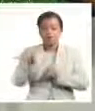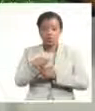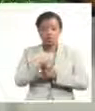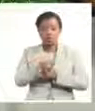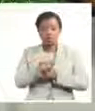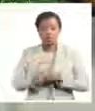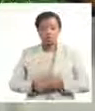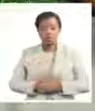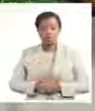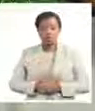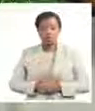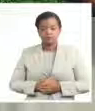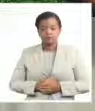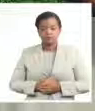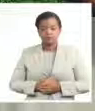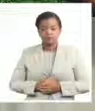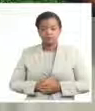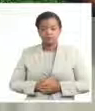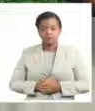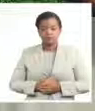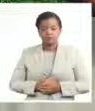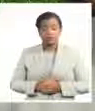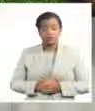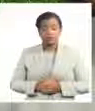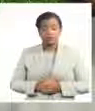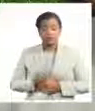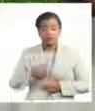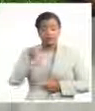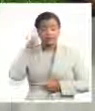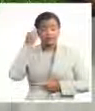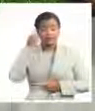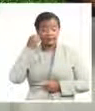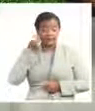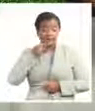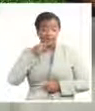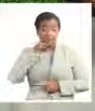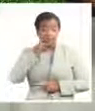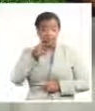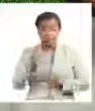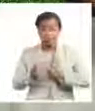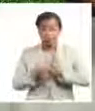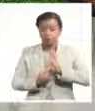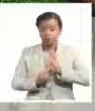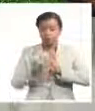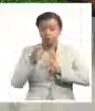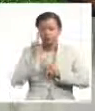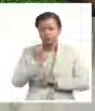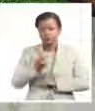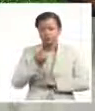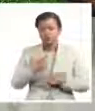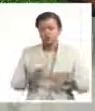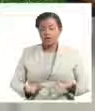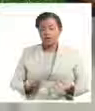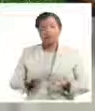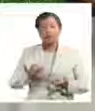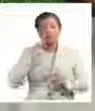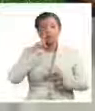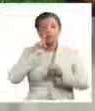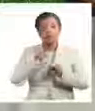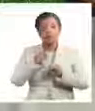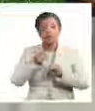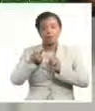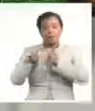comisionado aquí en mi opinión hay que señalar dos elementos está la intención de Consultar con el pueblo